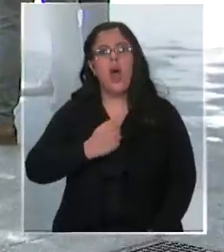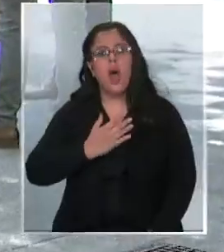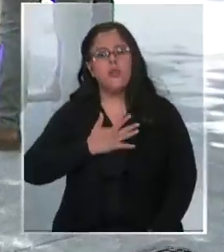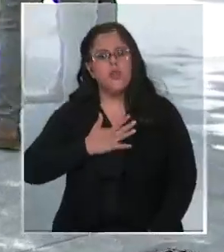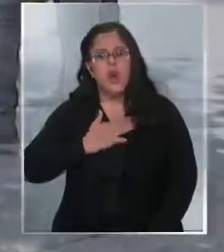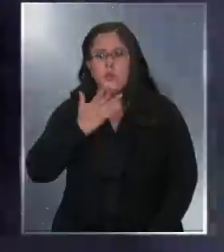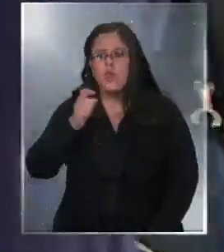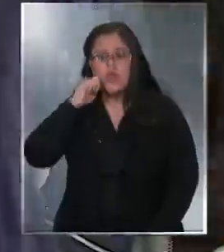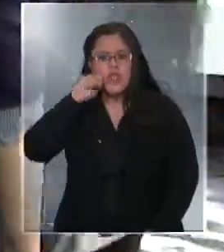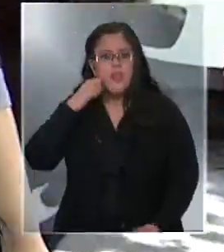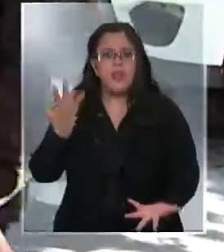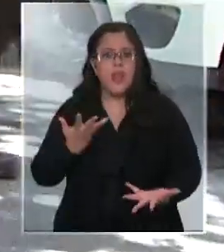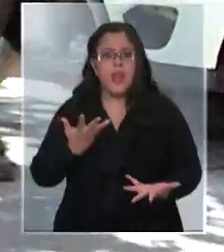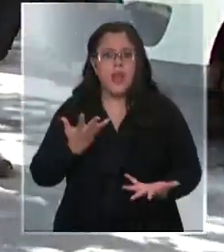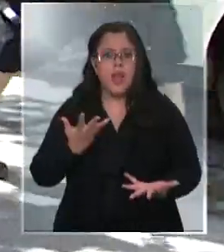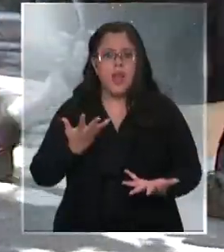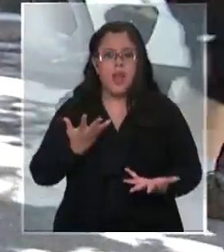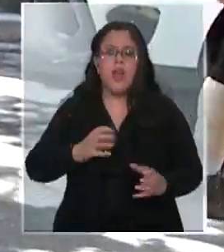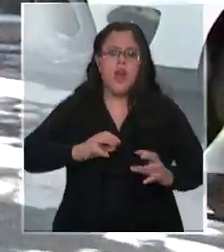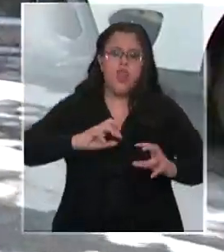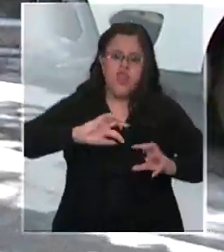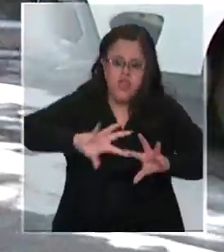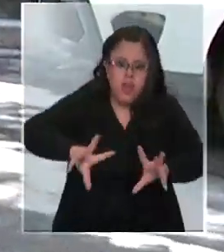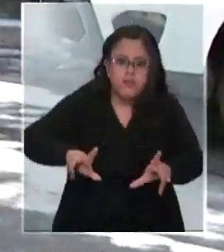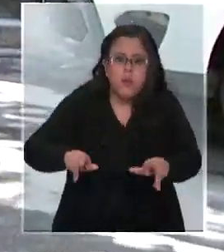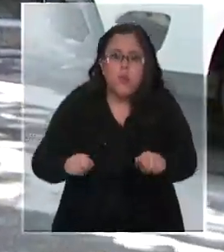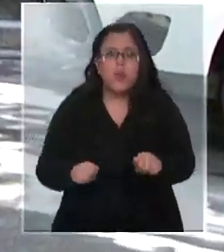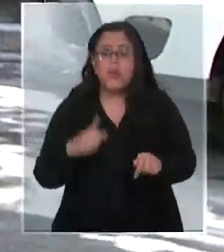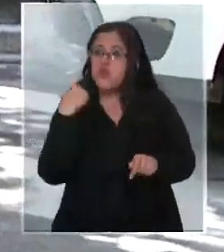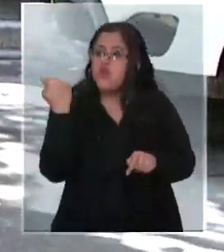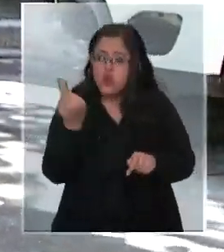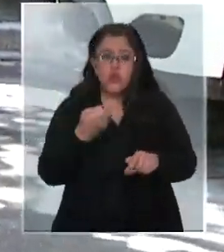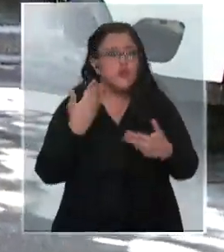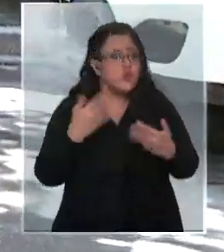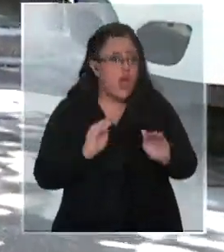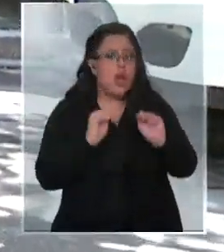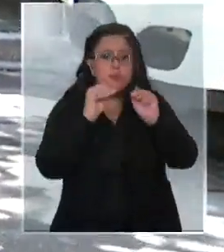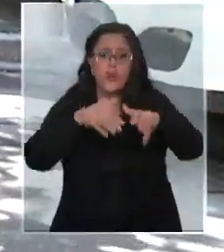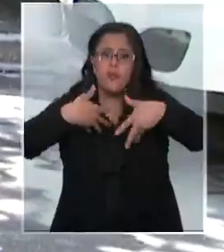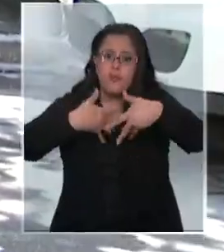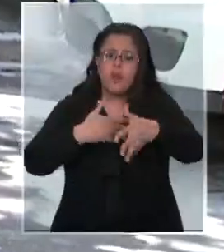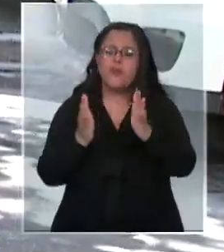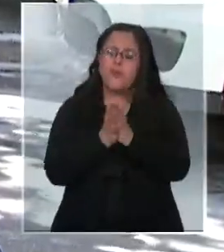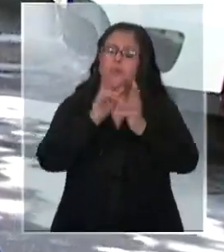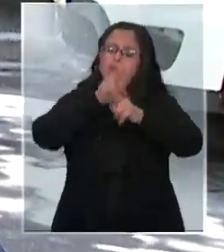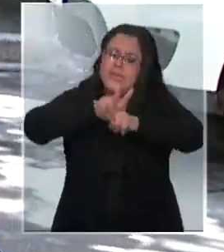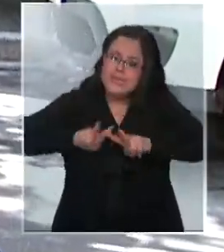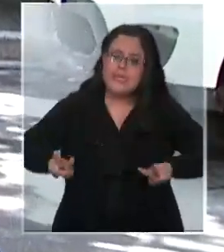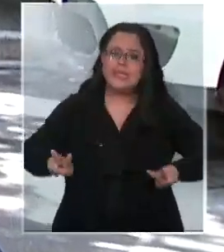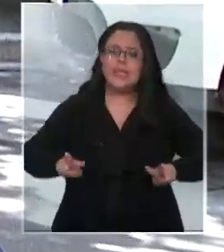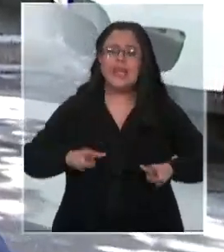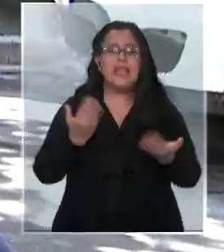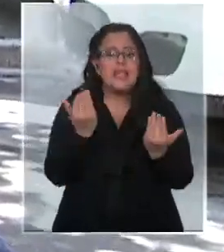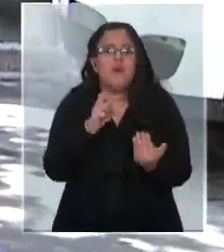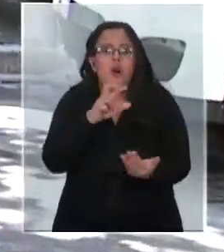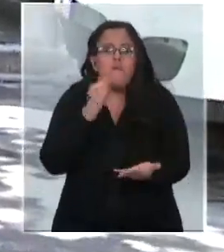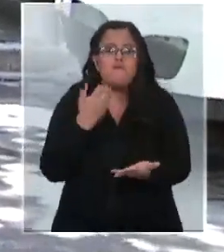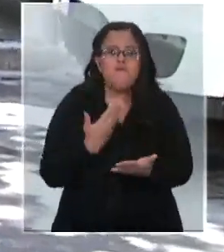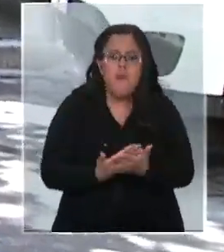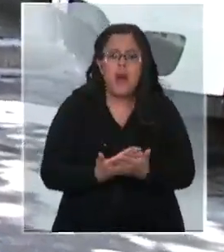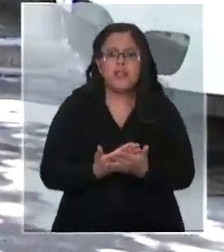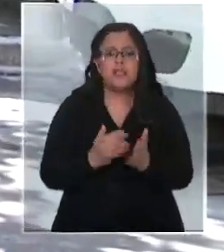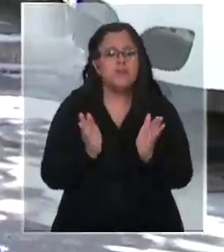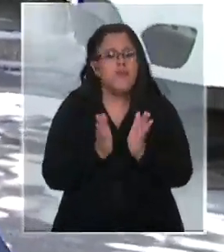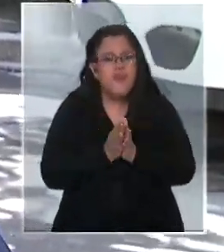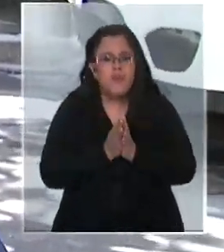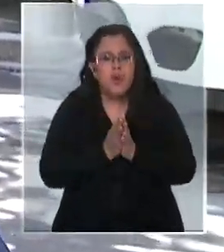ya es delincuencia. Estamos todos a favor de una marcha, pero pacífica, por favor. Necesitamos paz, necesitamos llegar a la cordura,